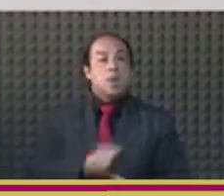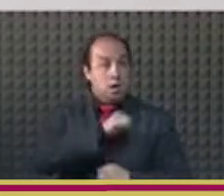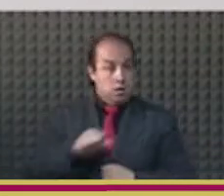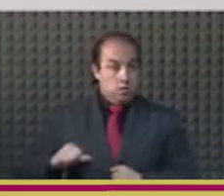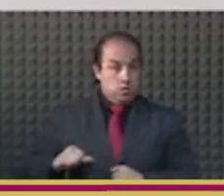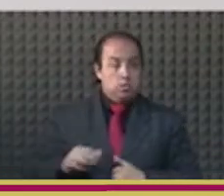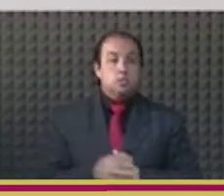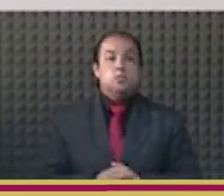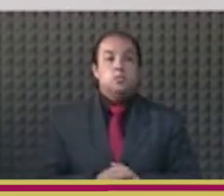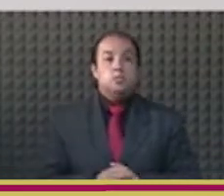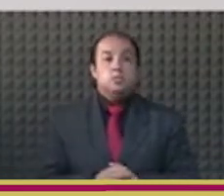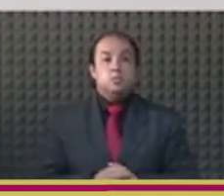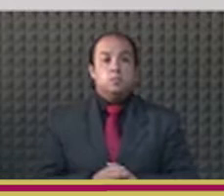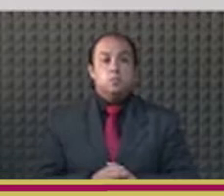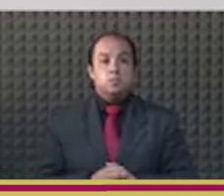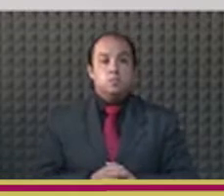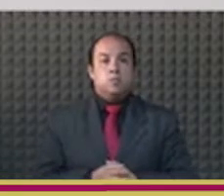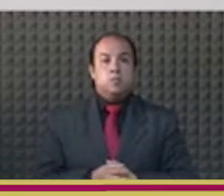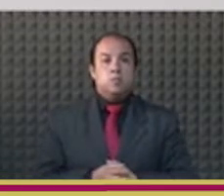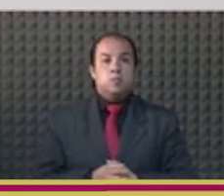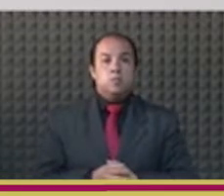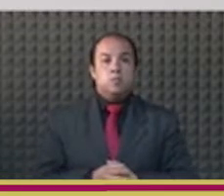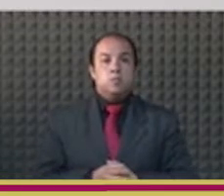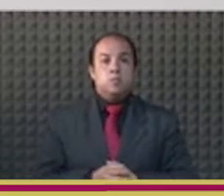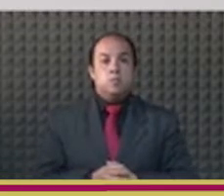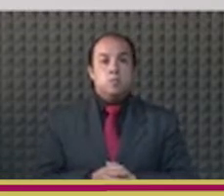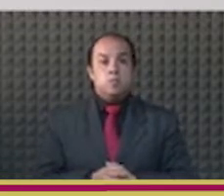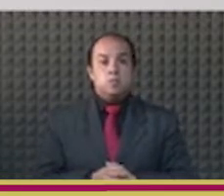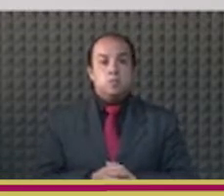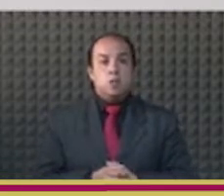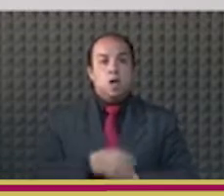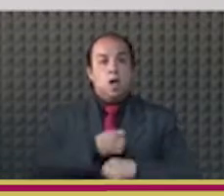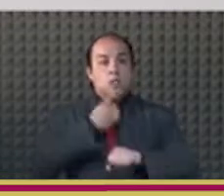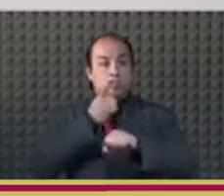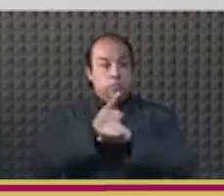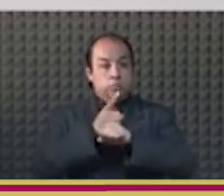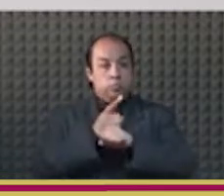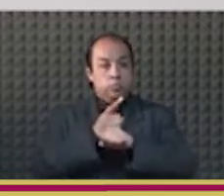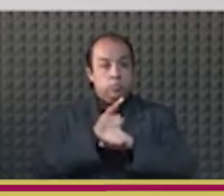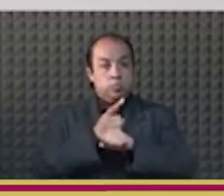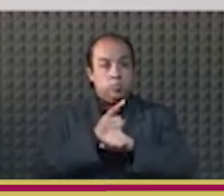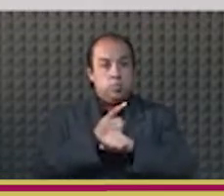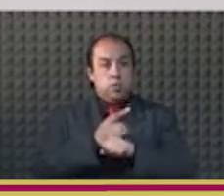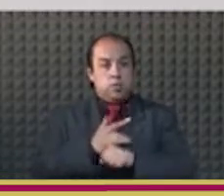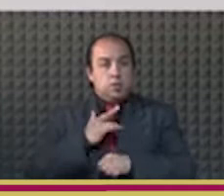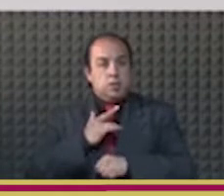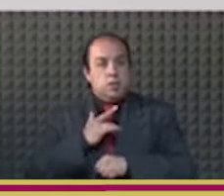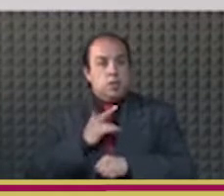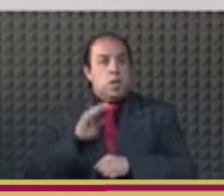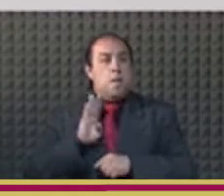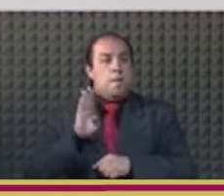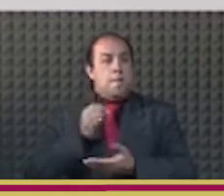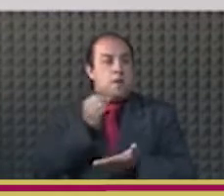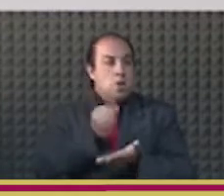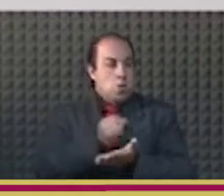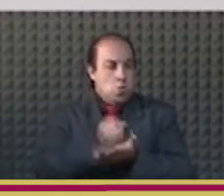alcalde, que esta oportunidad que consideramos de oro molido para los